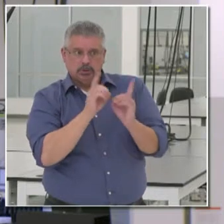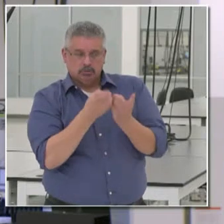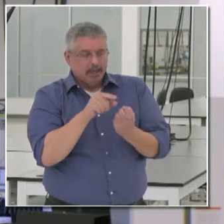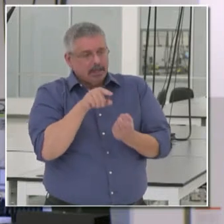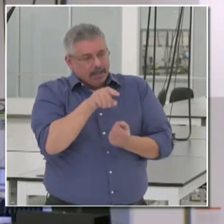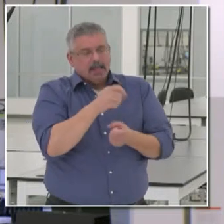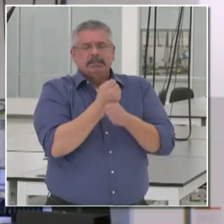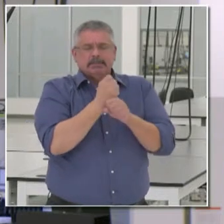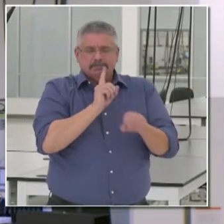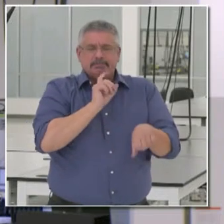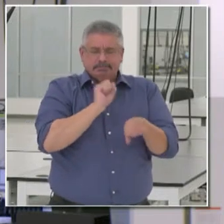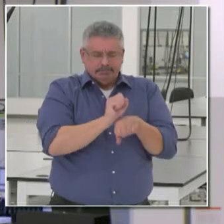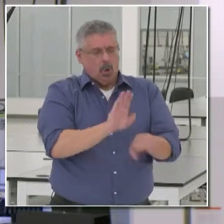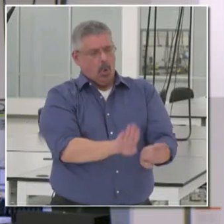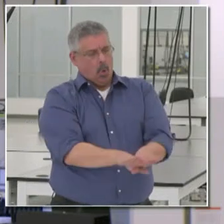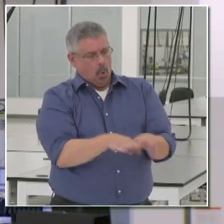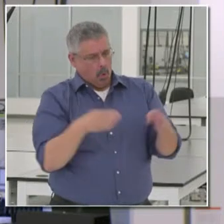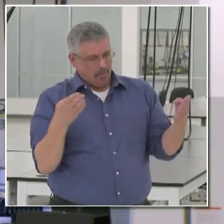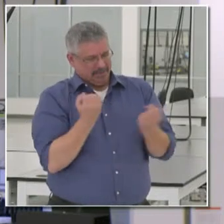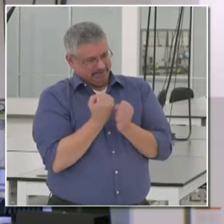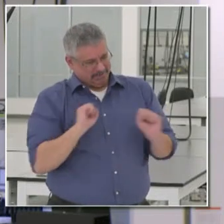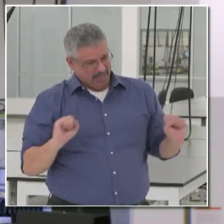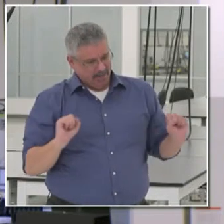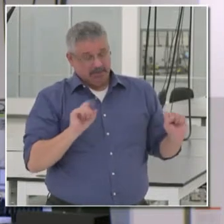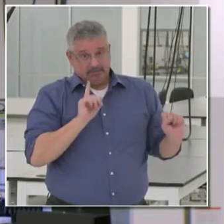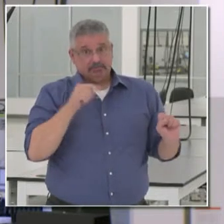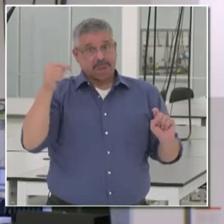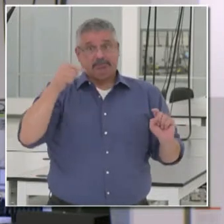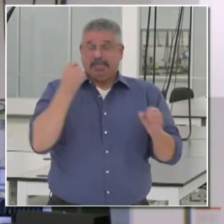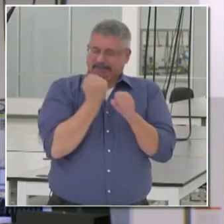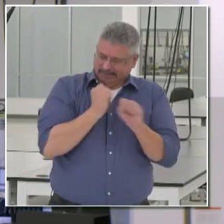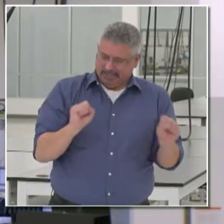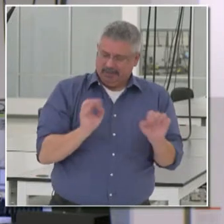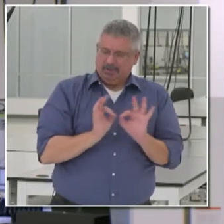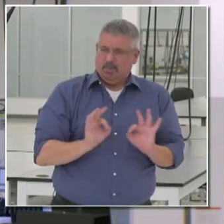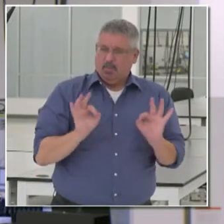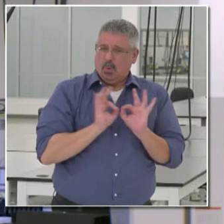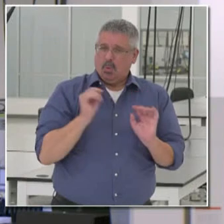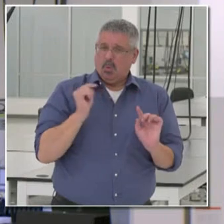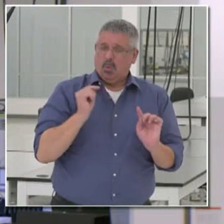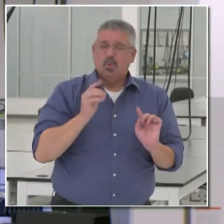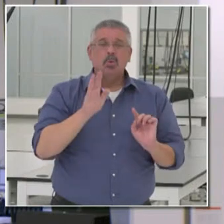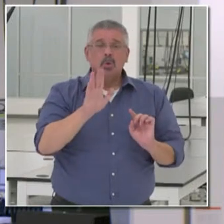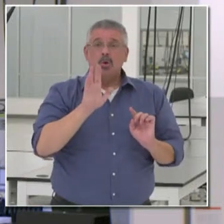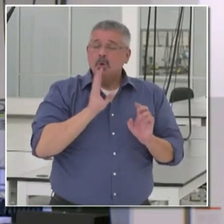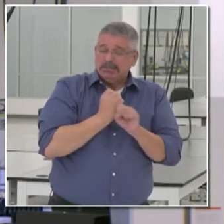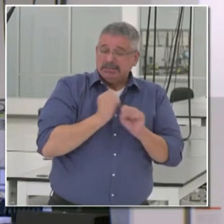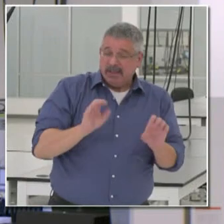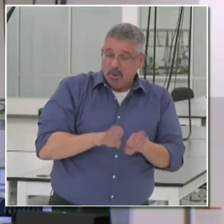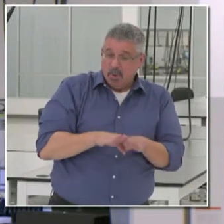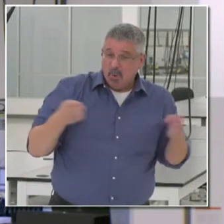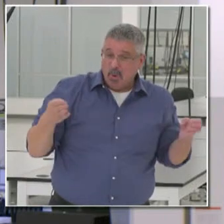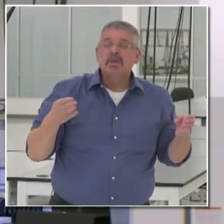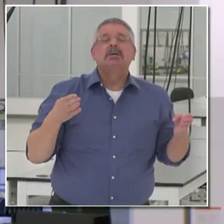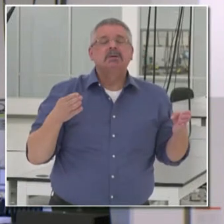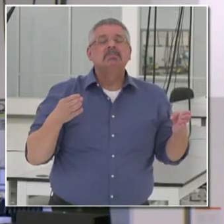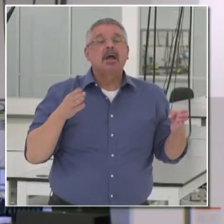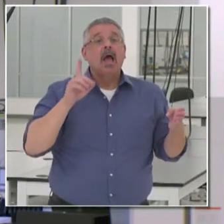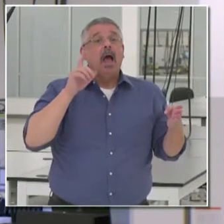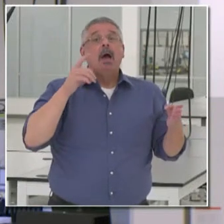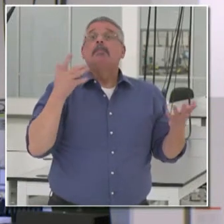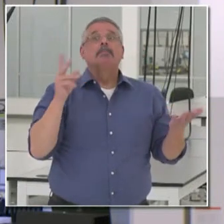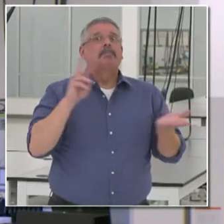distritos para que ellos puedan abrir nuevamente de manera segura el énfasis está en de manera segura cómo se hace de manera segura